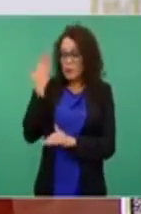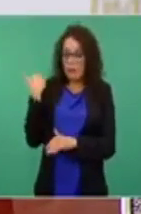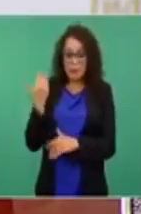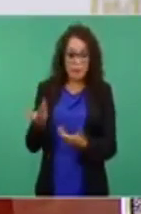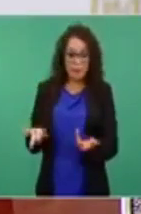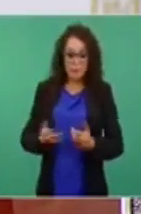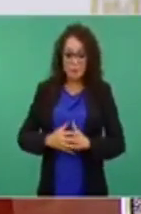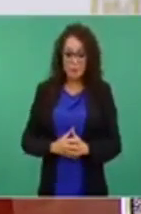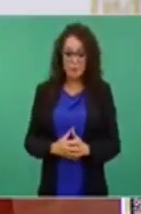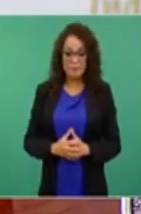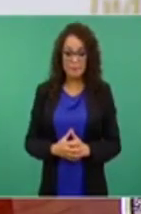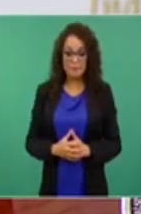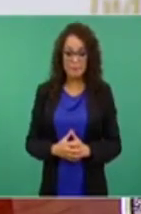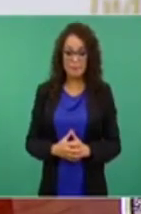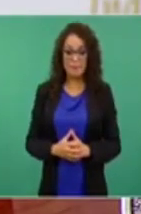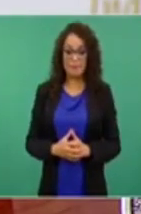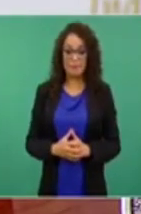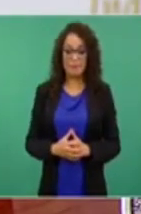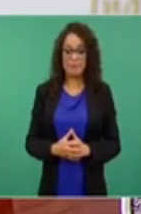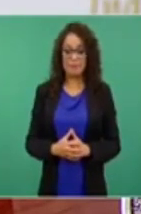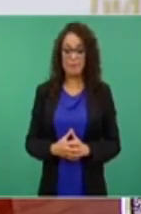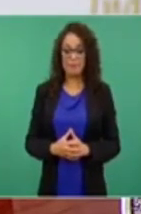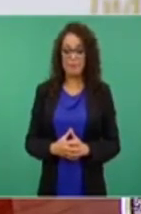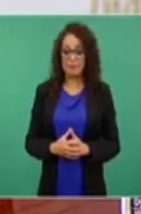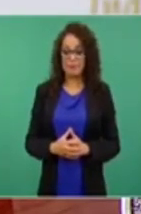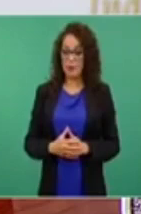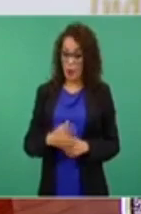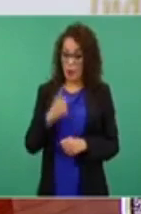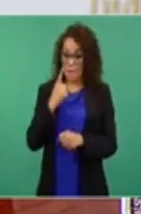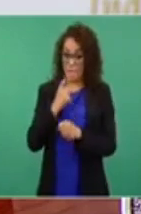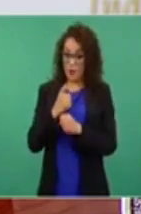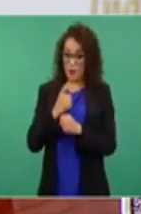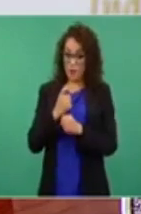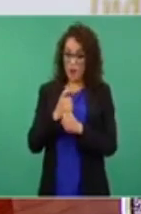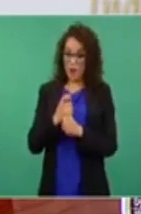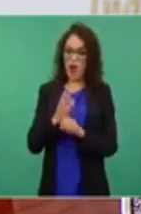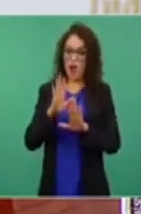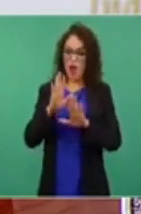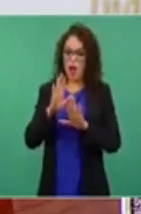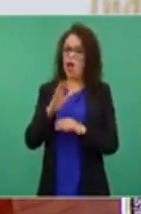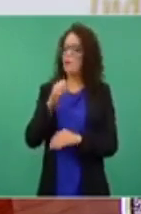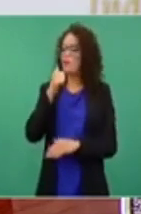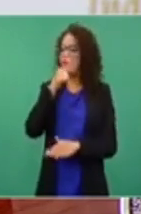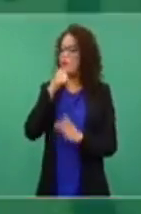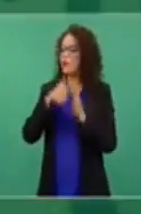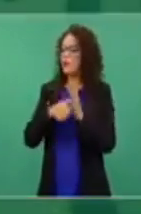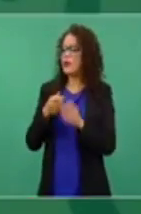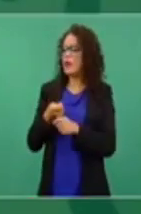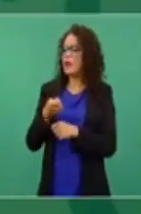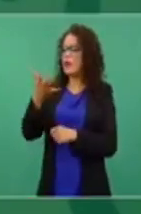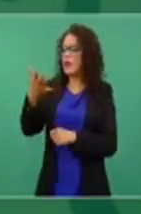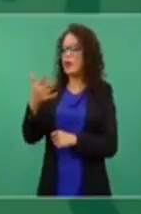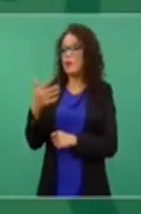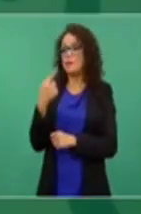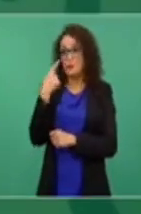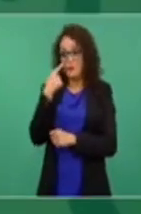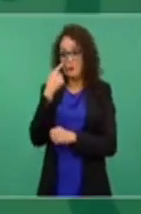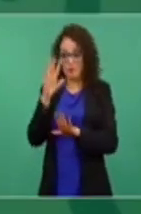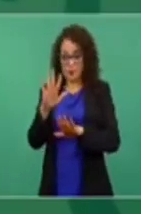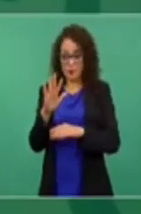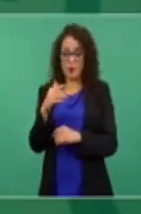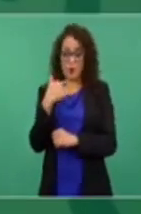Entonces, primero eran cartas de intención. Decían, les vamos a